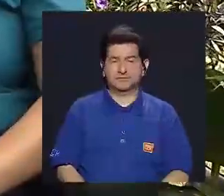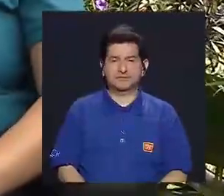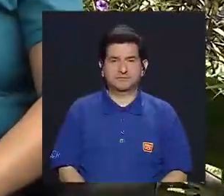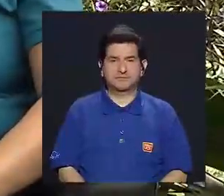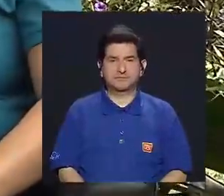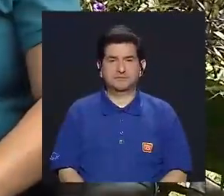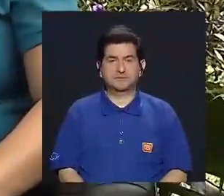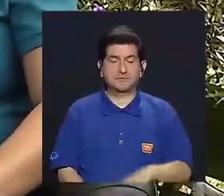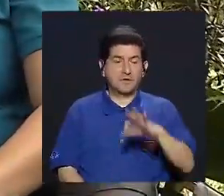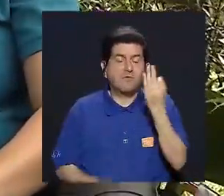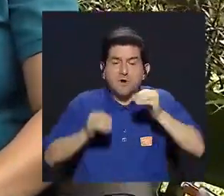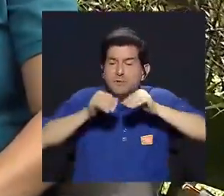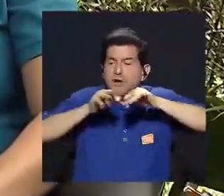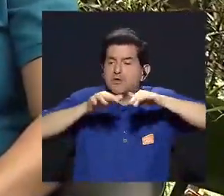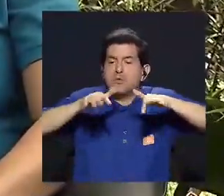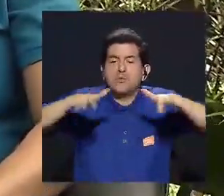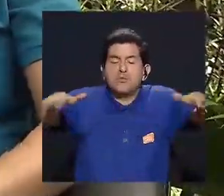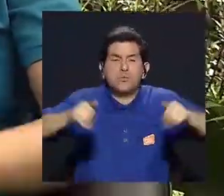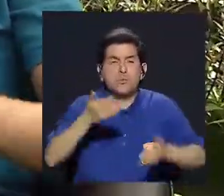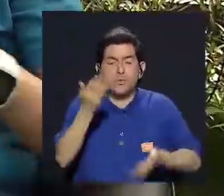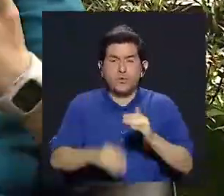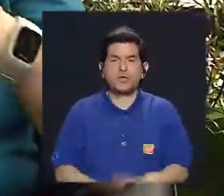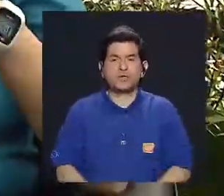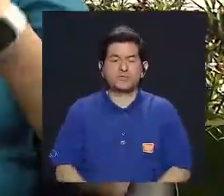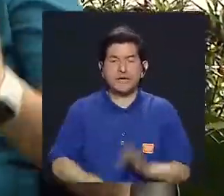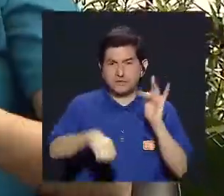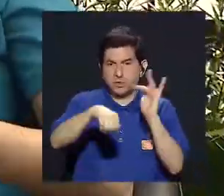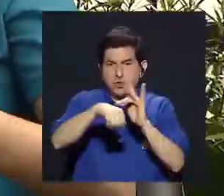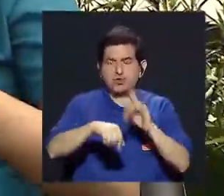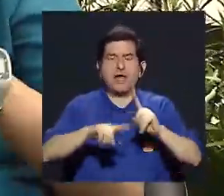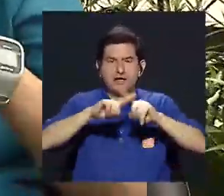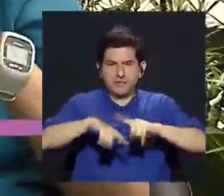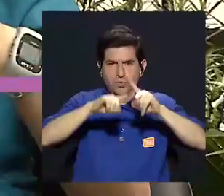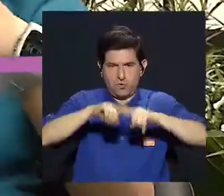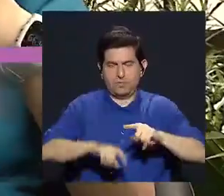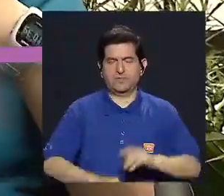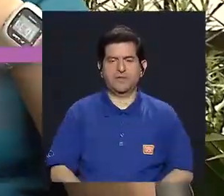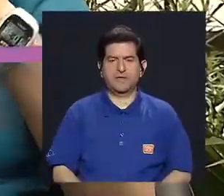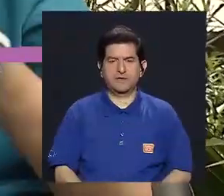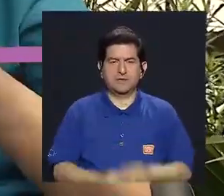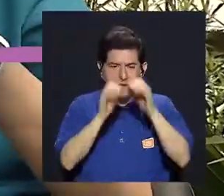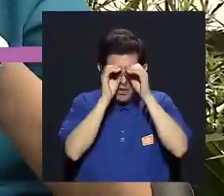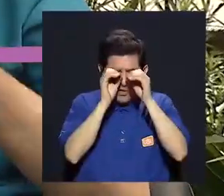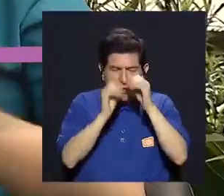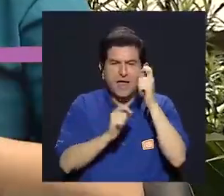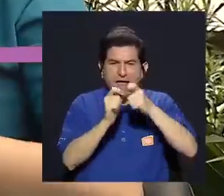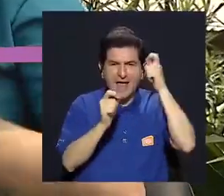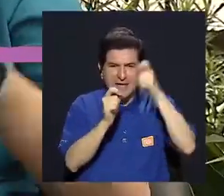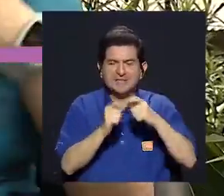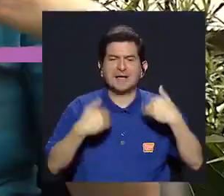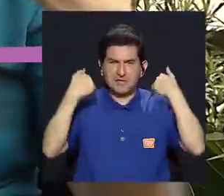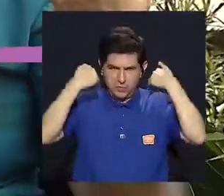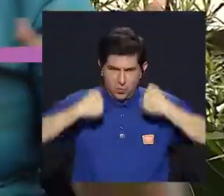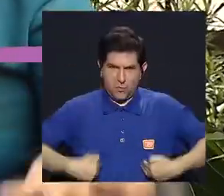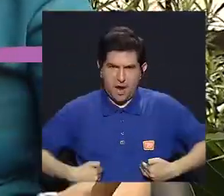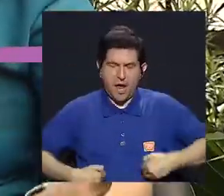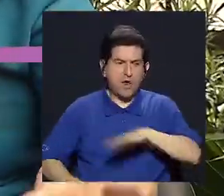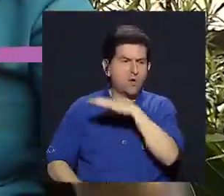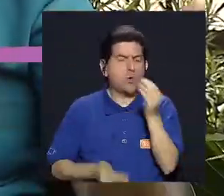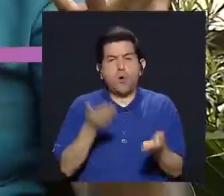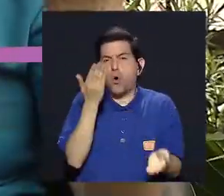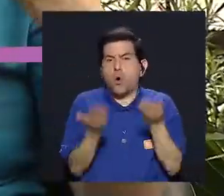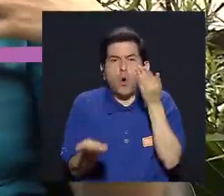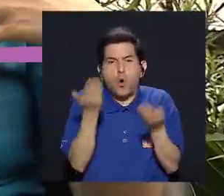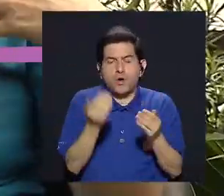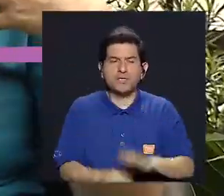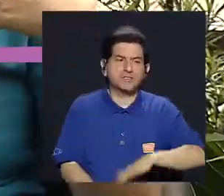en realidad las vías de discriminaciones puede ser contactos depende microorganismo verdad hay unos que son específicos de humano hay otros que